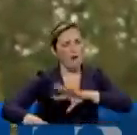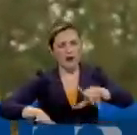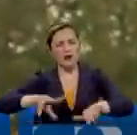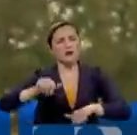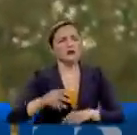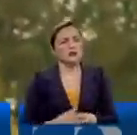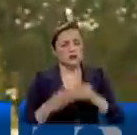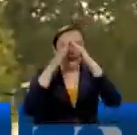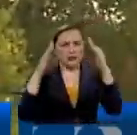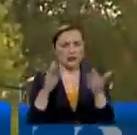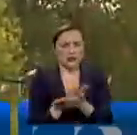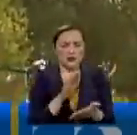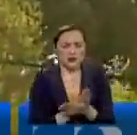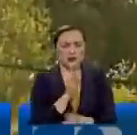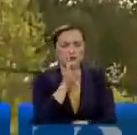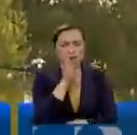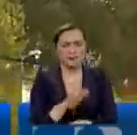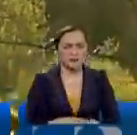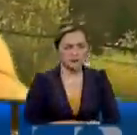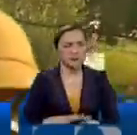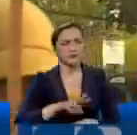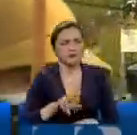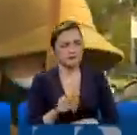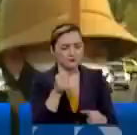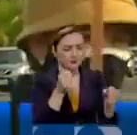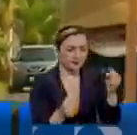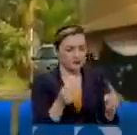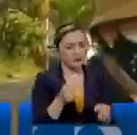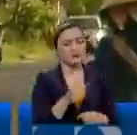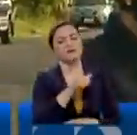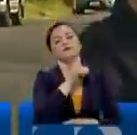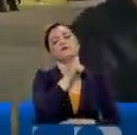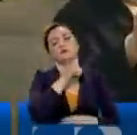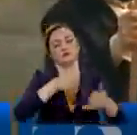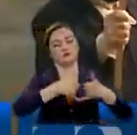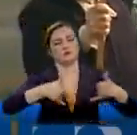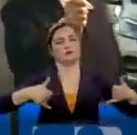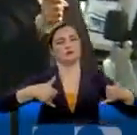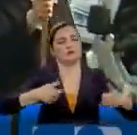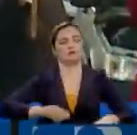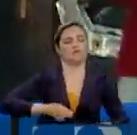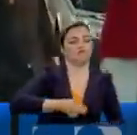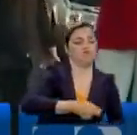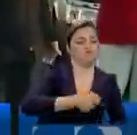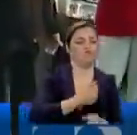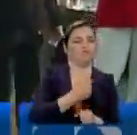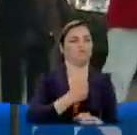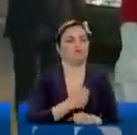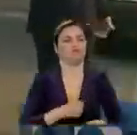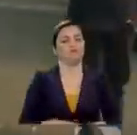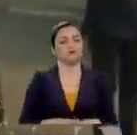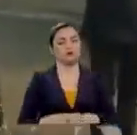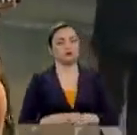barrio residencial y tranquilo. Ha habido robo de carros, ha habido asaltos a locales de trabajo y nosotros